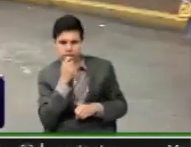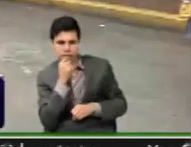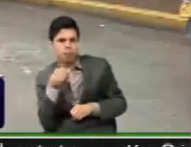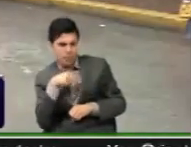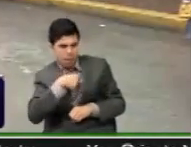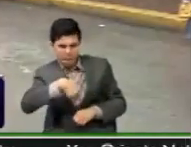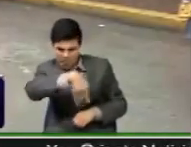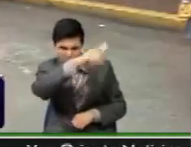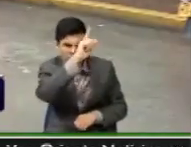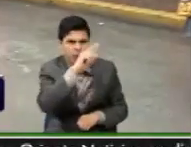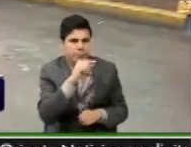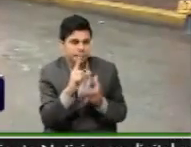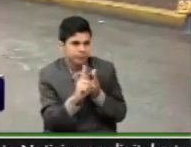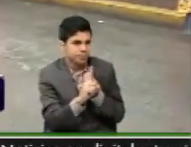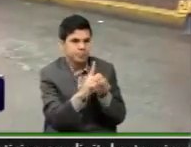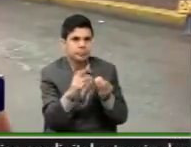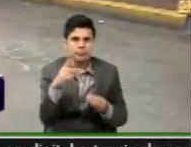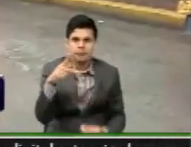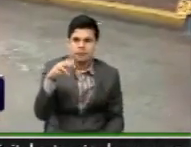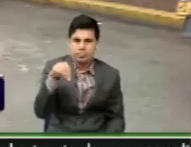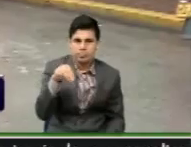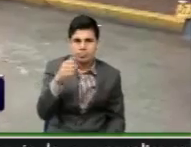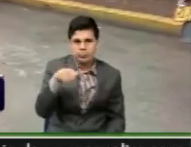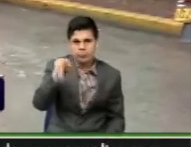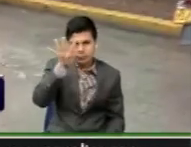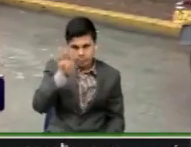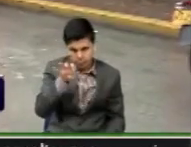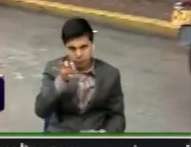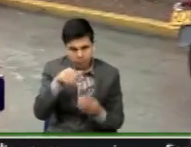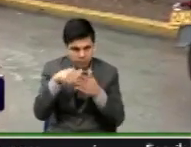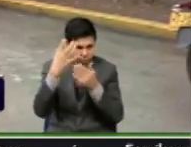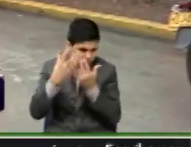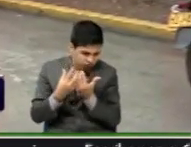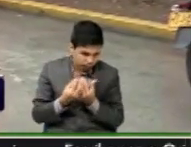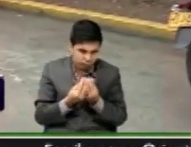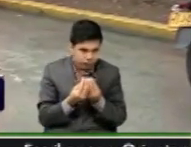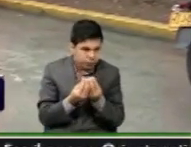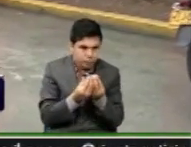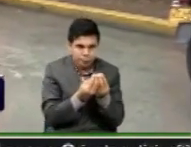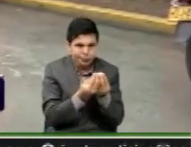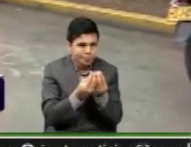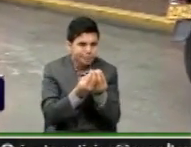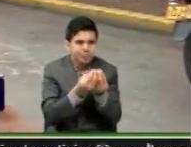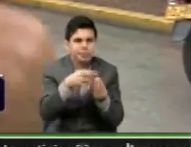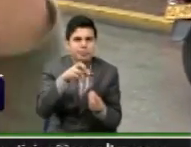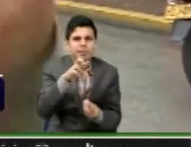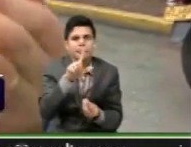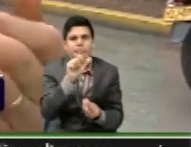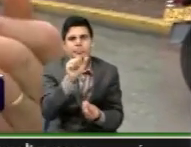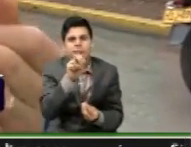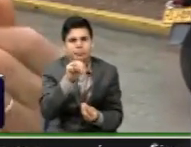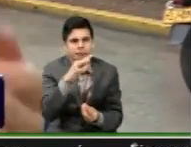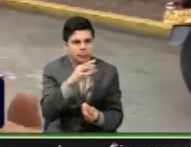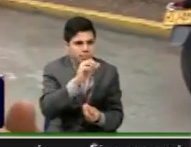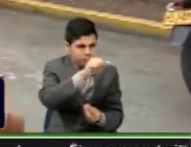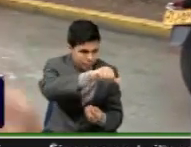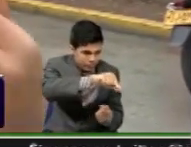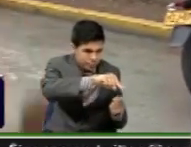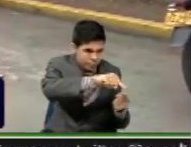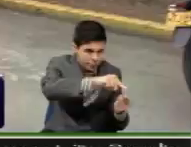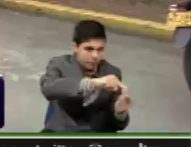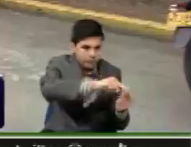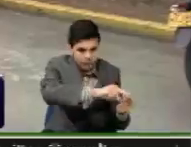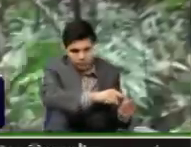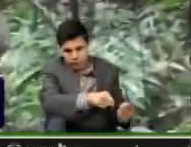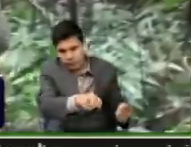rumbo. Nosotros arrancamos del kilómetro 19, bajamos a la escuela La Planta y teníamos que llegar al mirador. De ahí al mirador